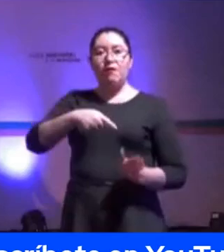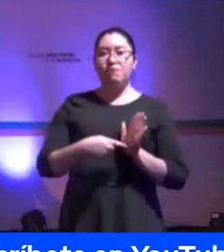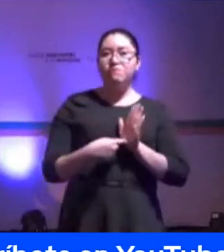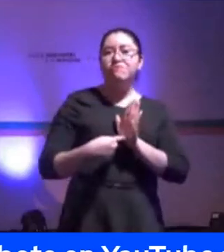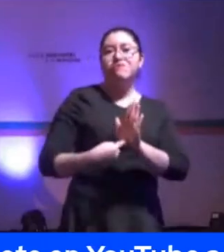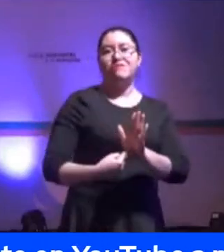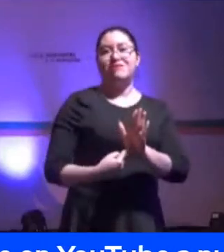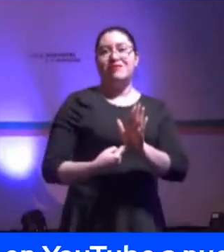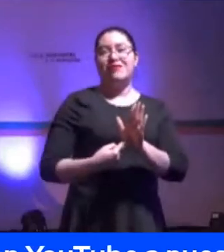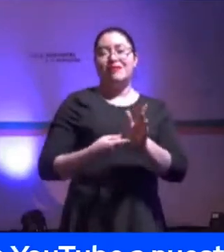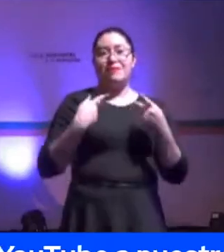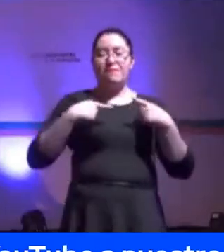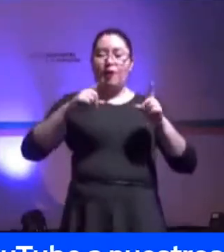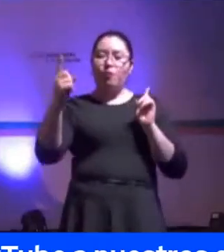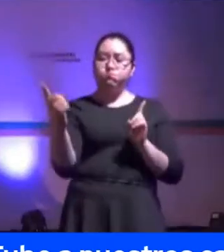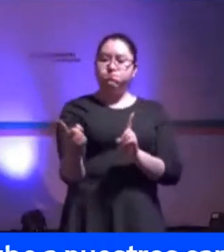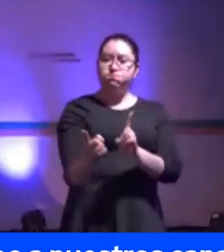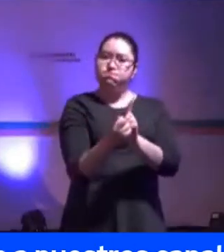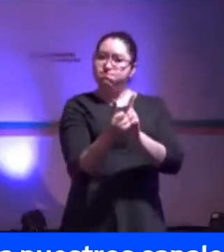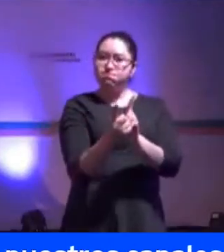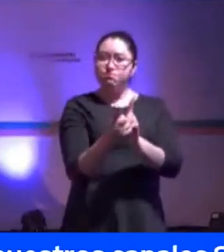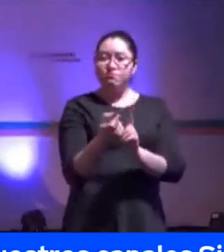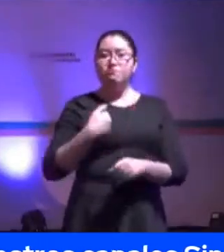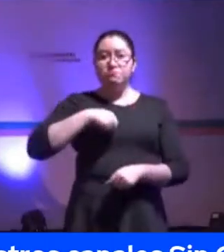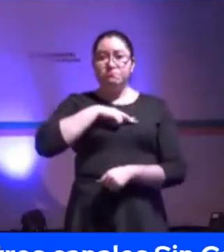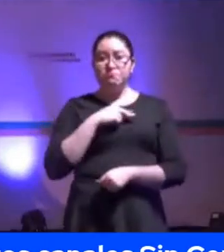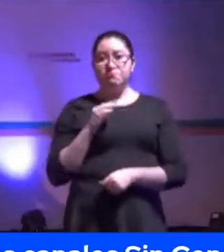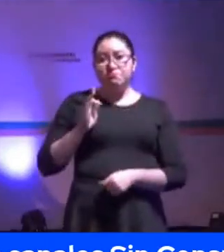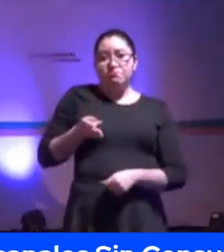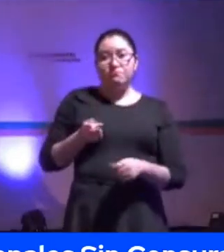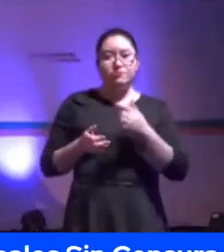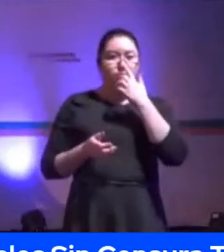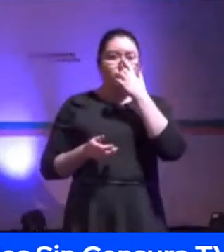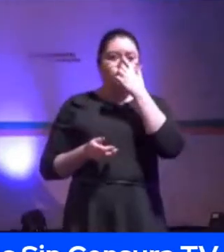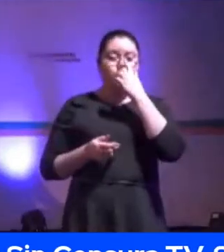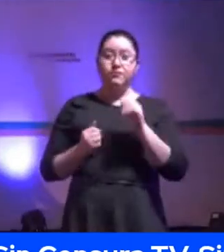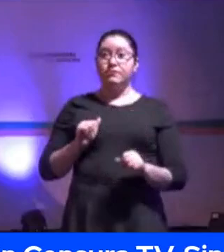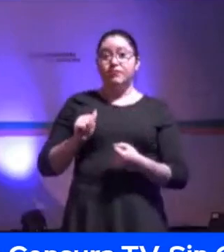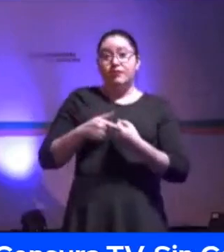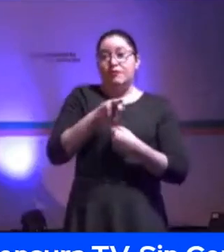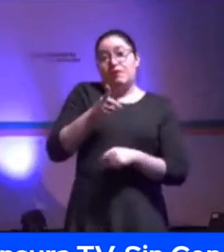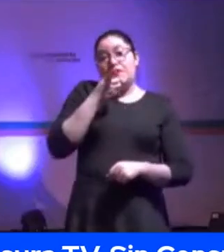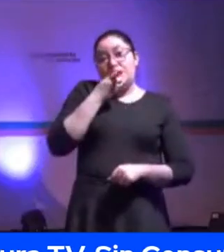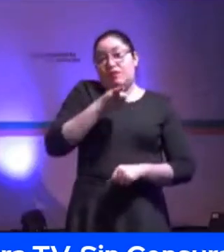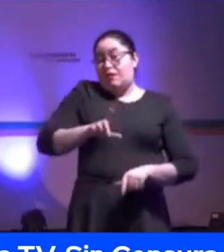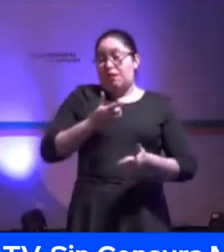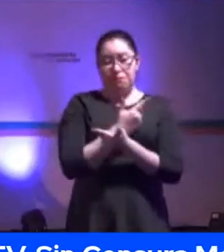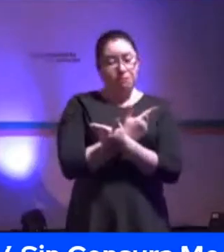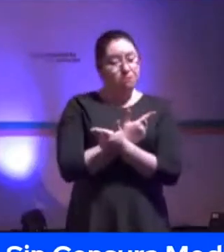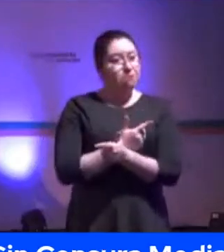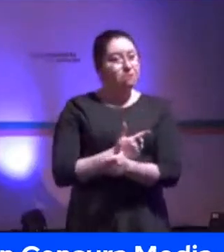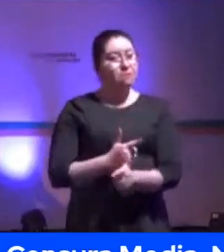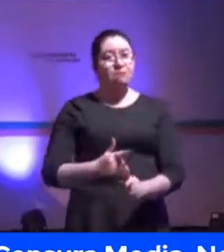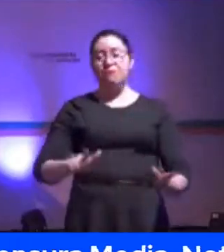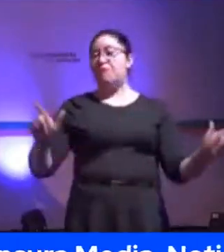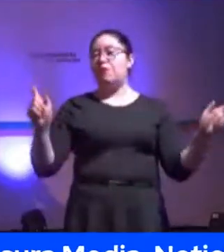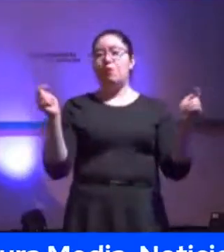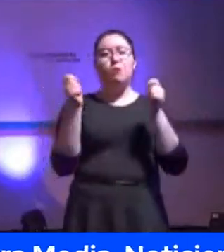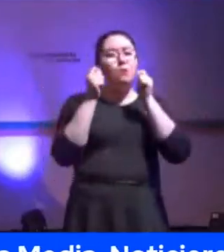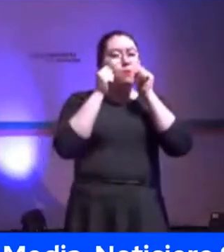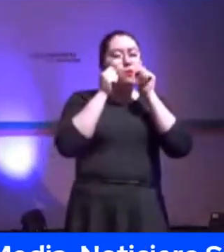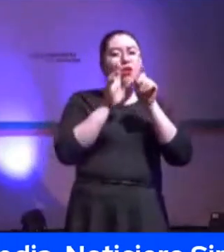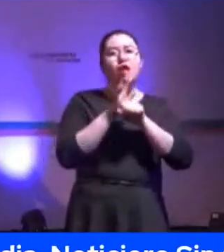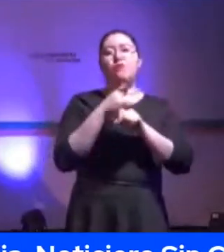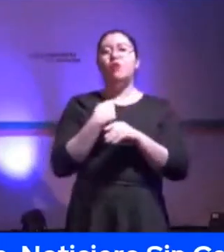atrevemos a acercarnos a la gente, sí nos atrevemos a que ustedes digan lo que tengan que decir sin ningún tipo